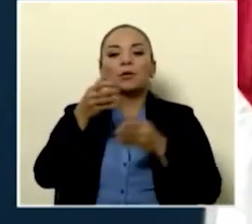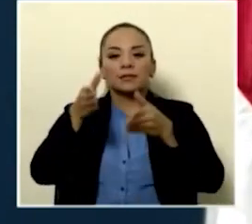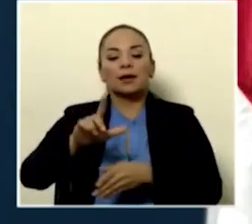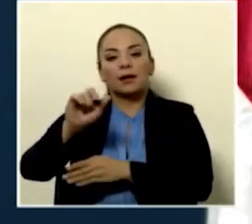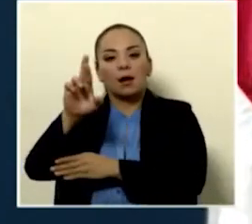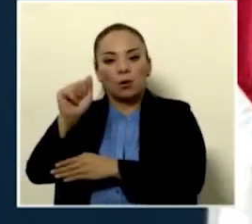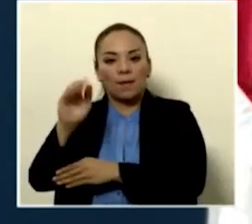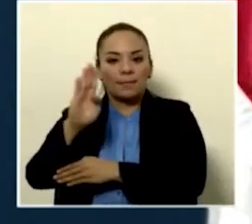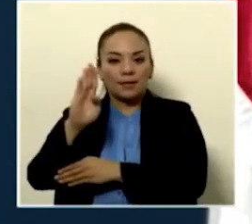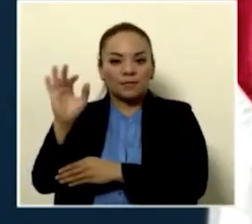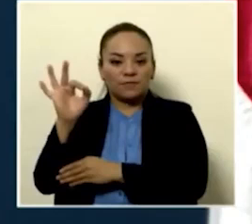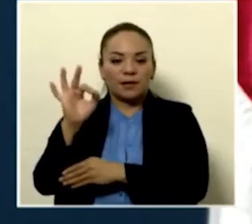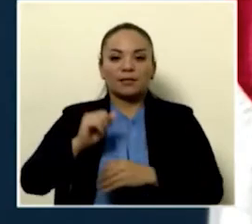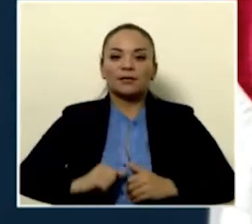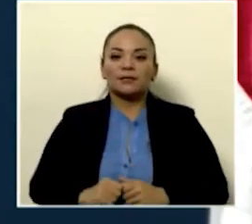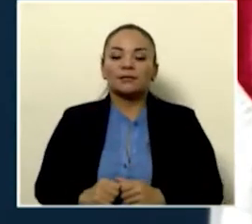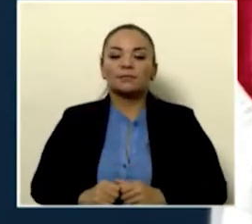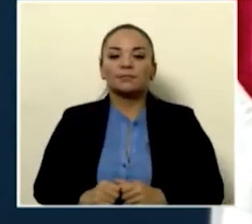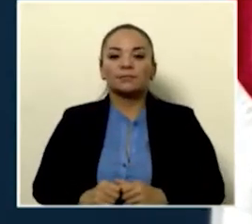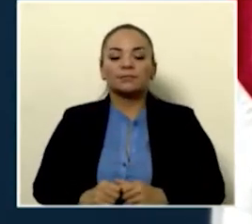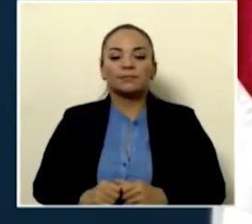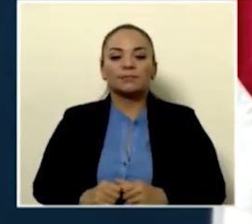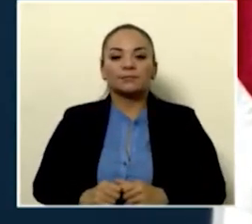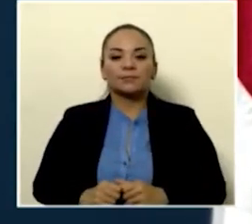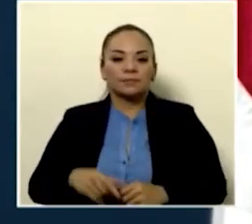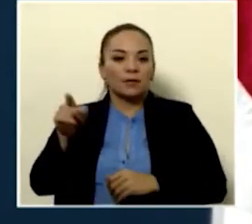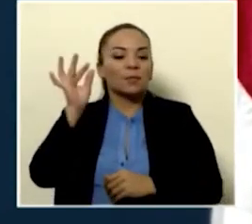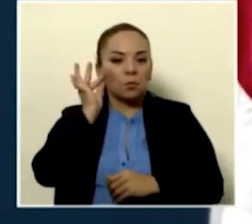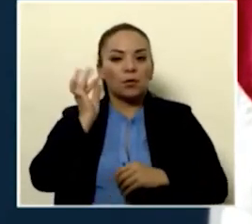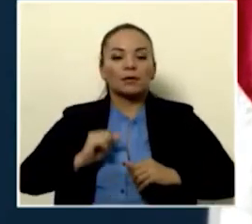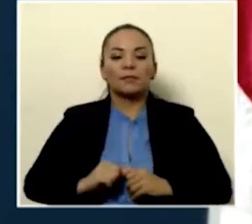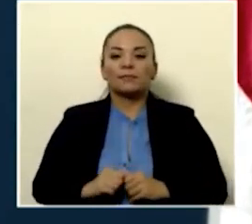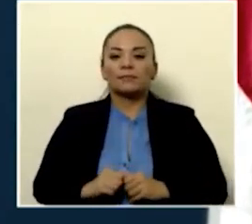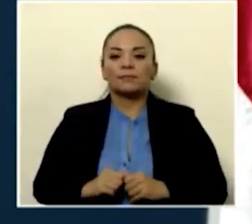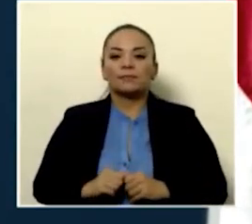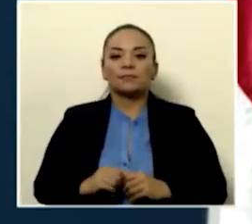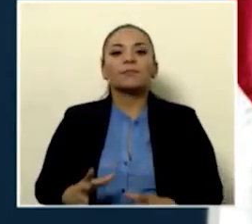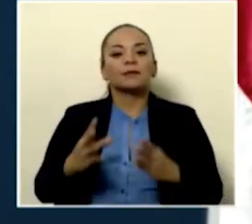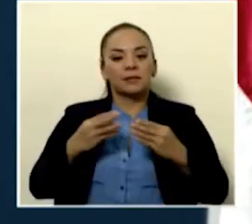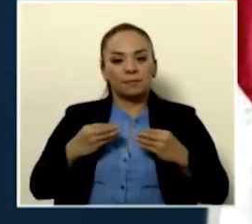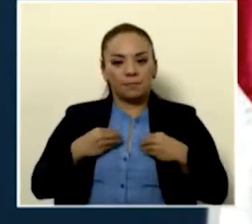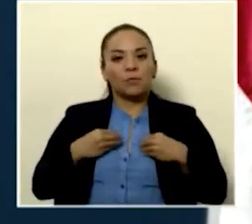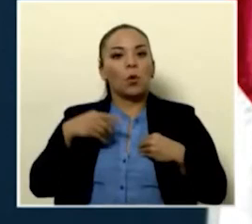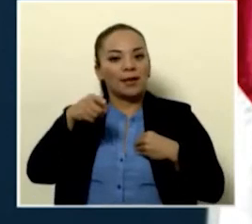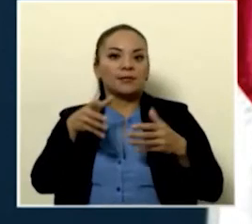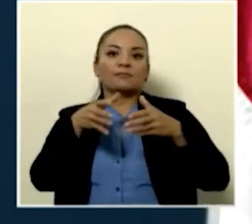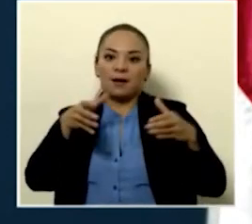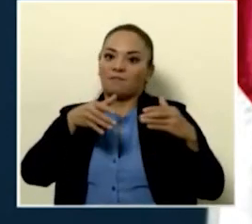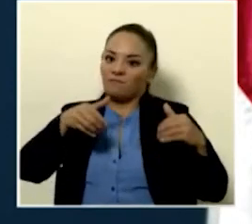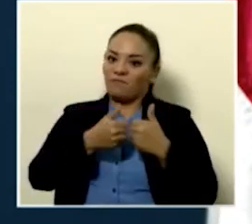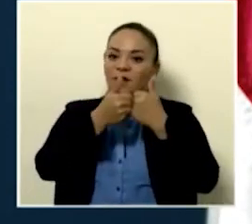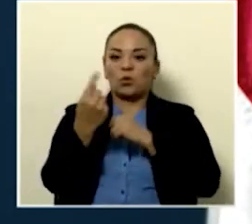periodista Laura Brenes Fernández. Ella tomó este desafío hace poco y de una